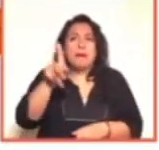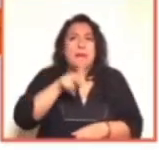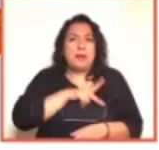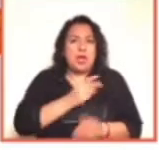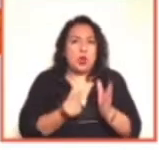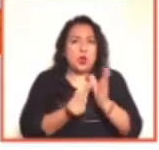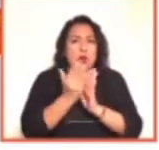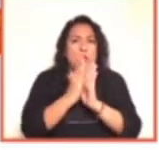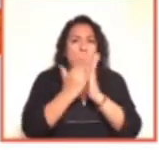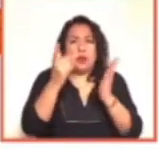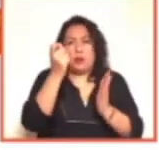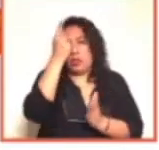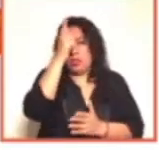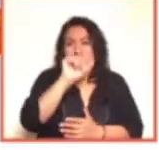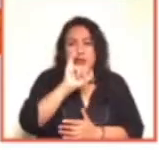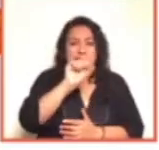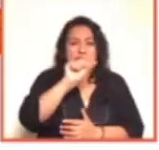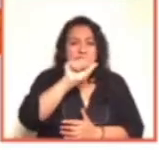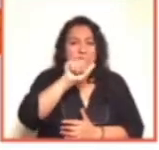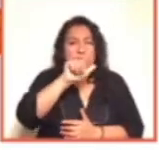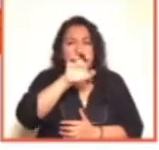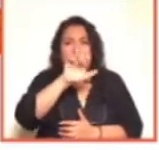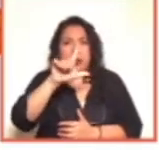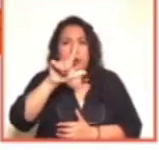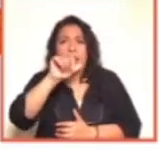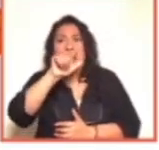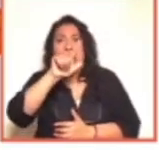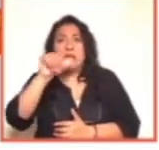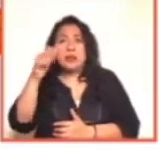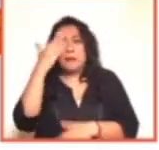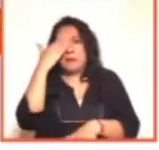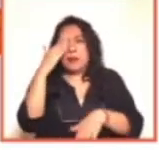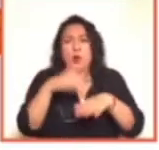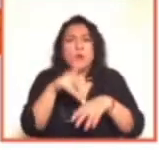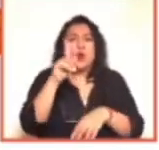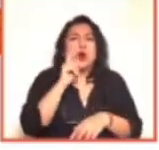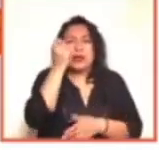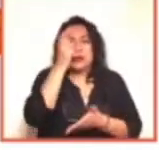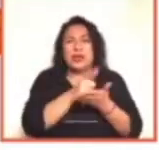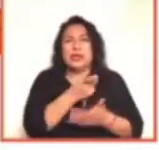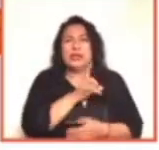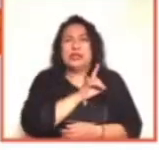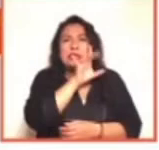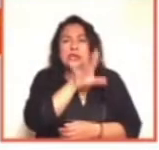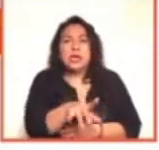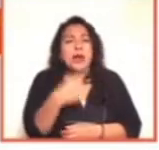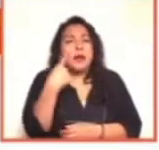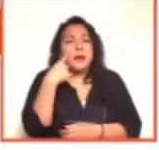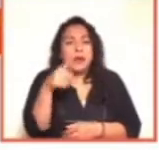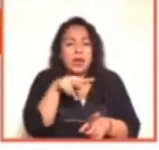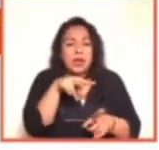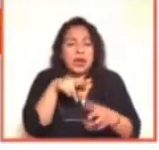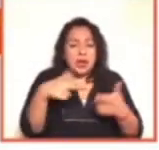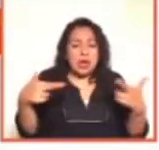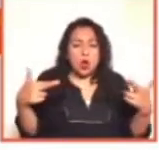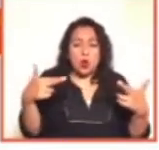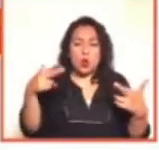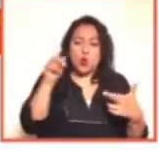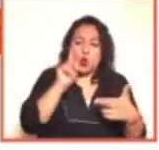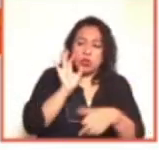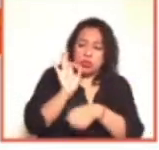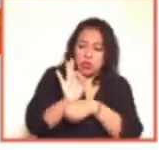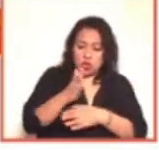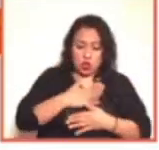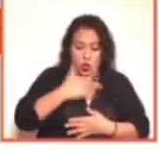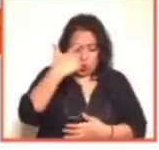Allende, es un ejercicio de memoria en el que la escritora chilena aborda su relación con el feminismo y el hecho de ser mujer.